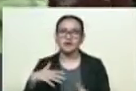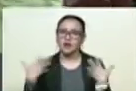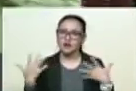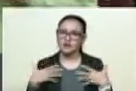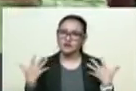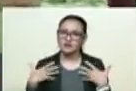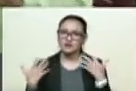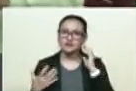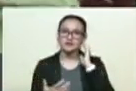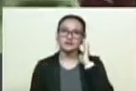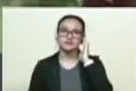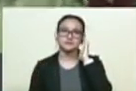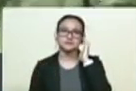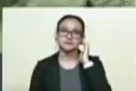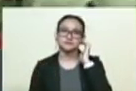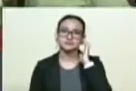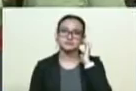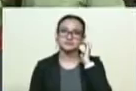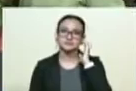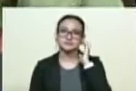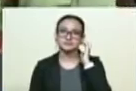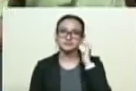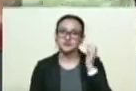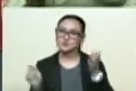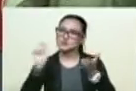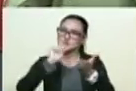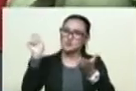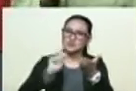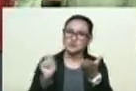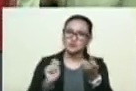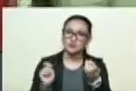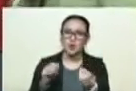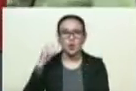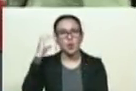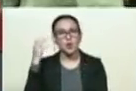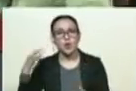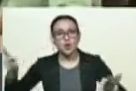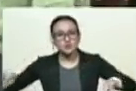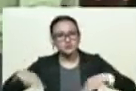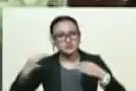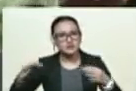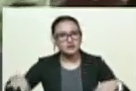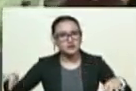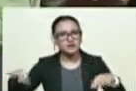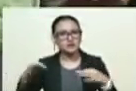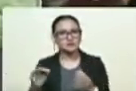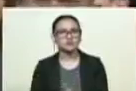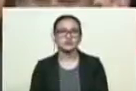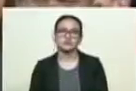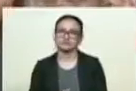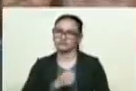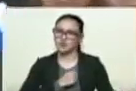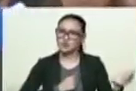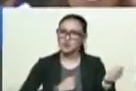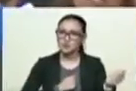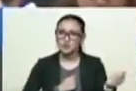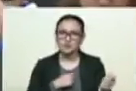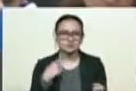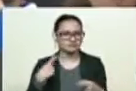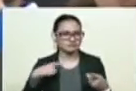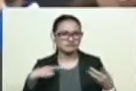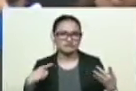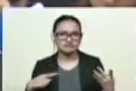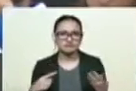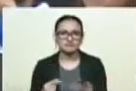alegría, haciendo murales, haciendo conciertos, haciendo rumba, haciendo